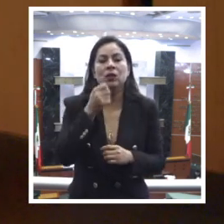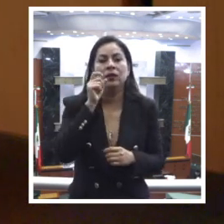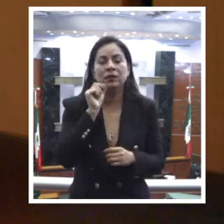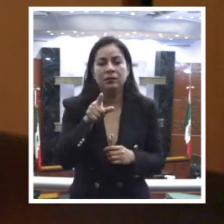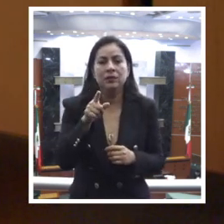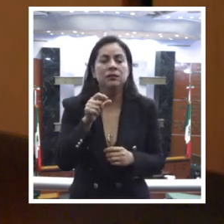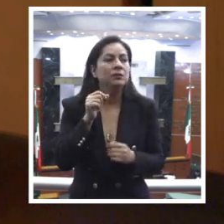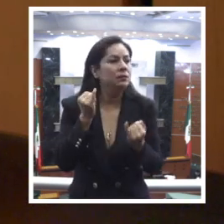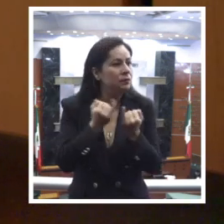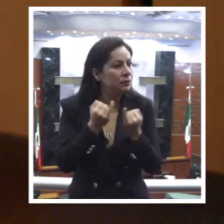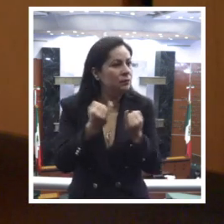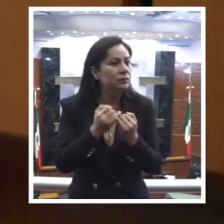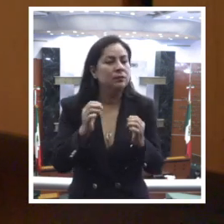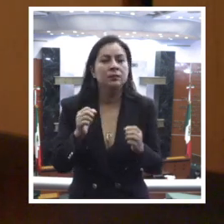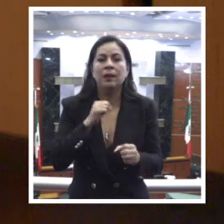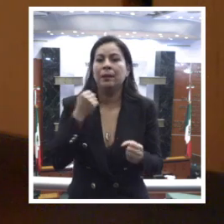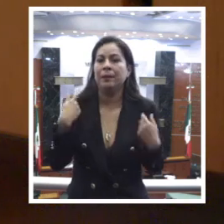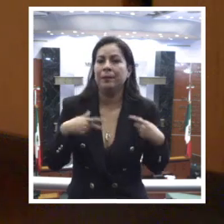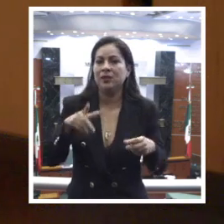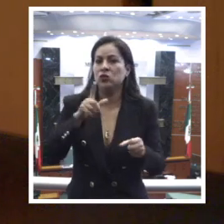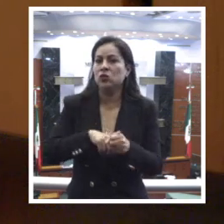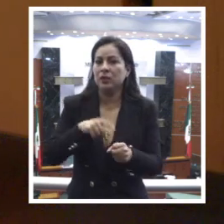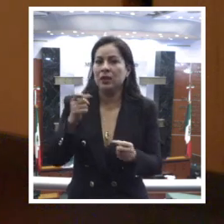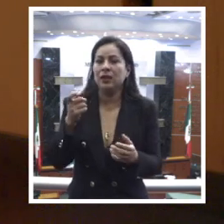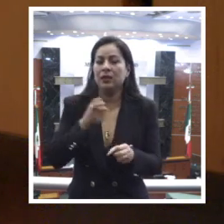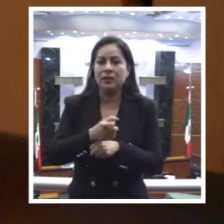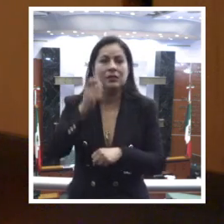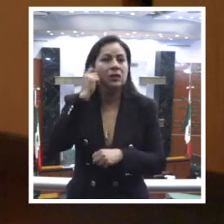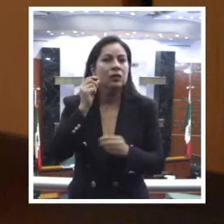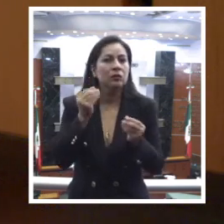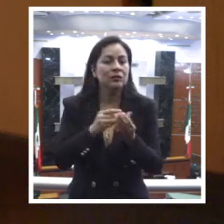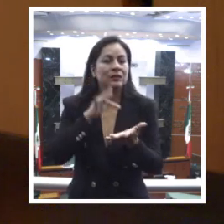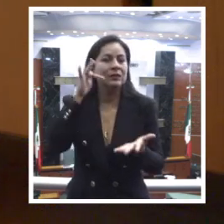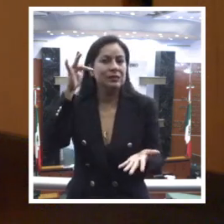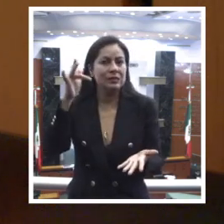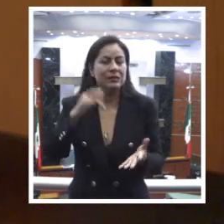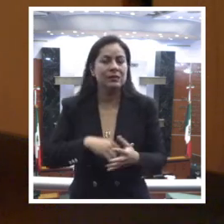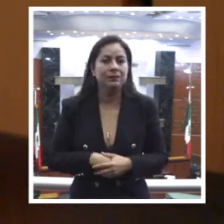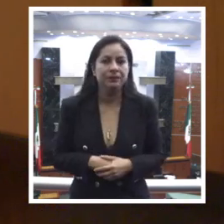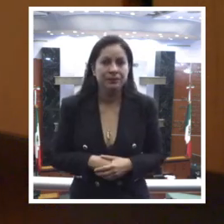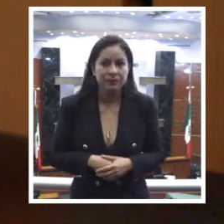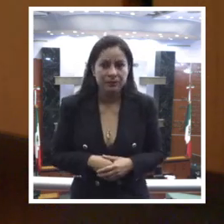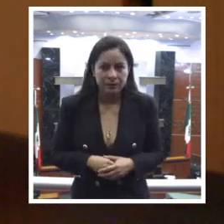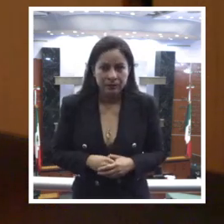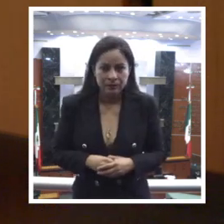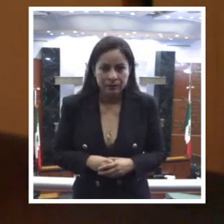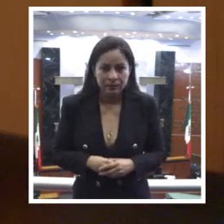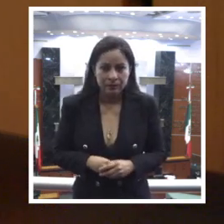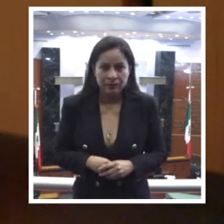y, por supuesto, la infraestructura académica en Guerrero. Muchas gracias.